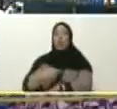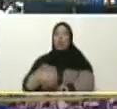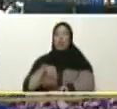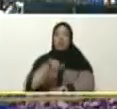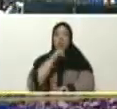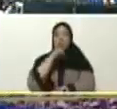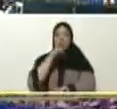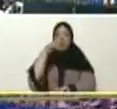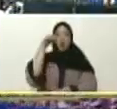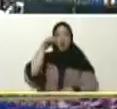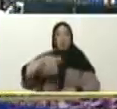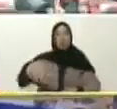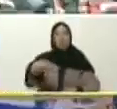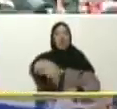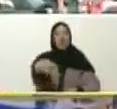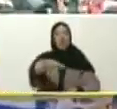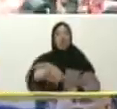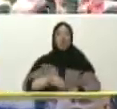desde el pueblo,